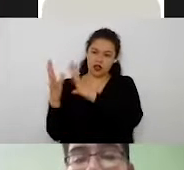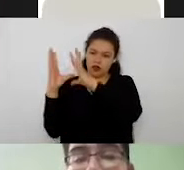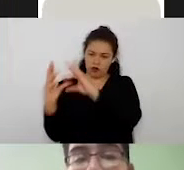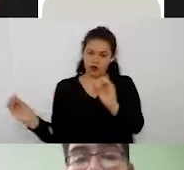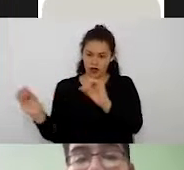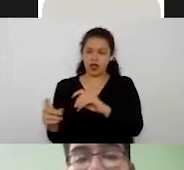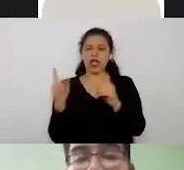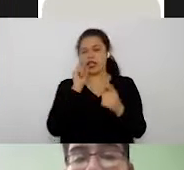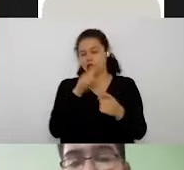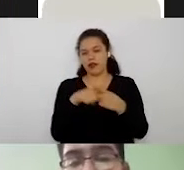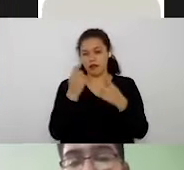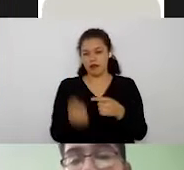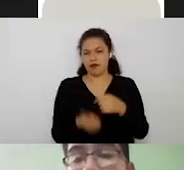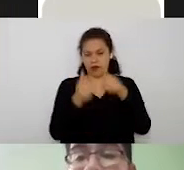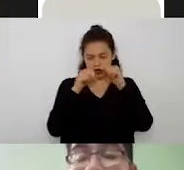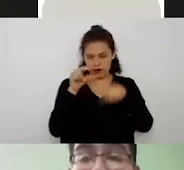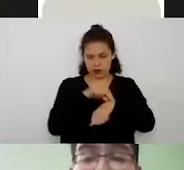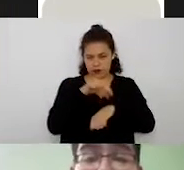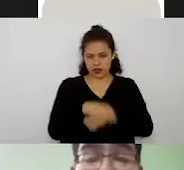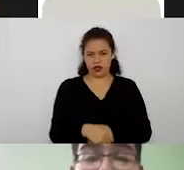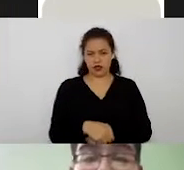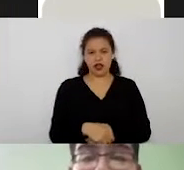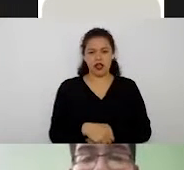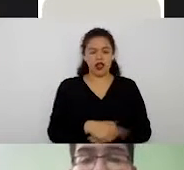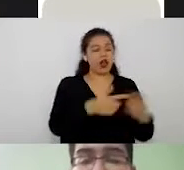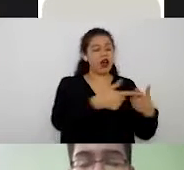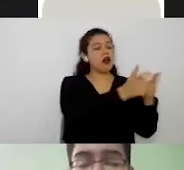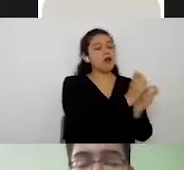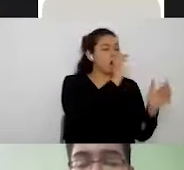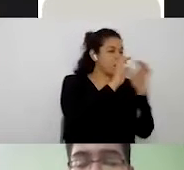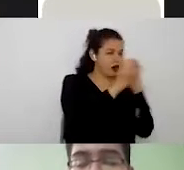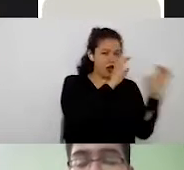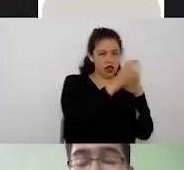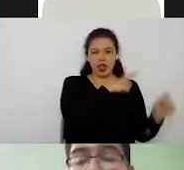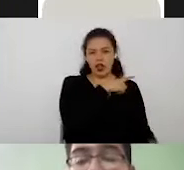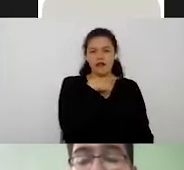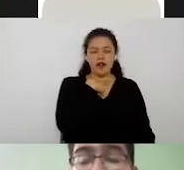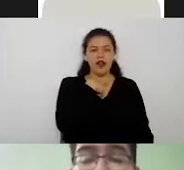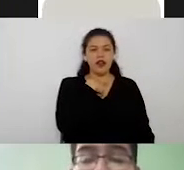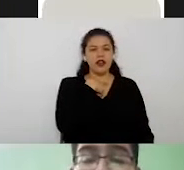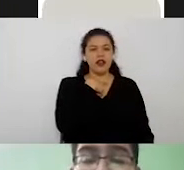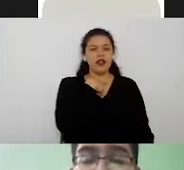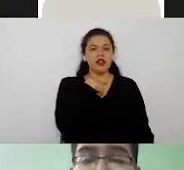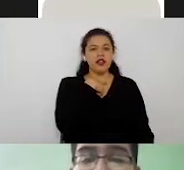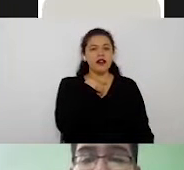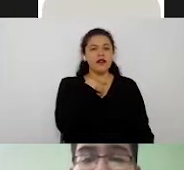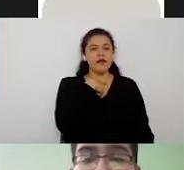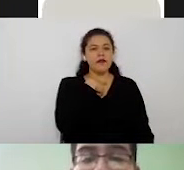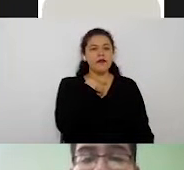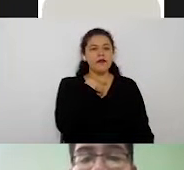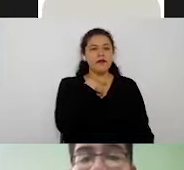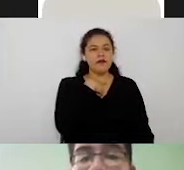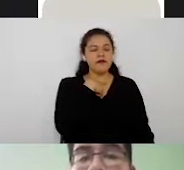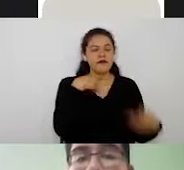la Brigada de Primeros Auxilios. La Brigada de Comunicación tiene que estar en contacto con cada uno de los representantes de estas